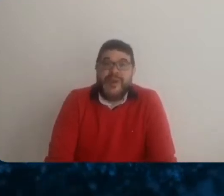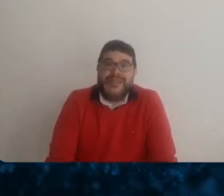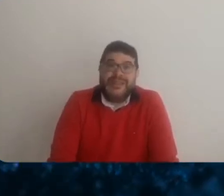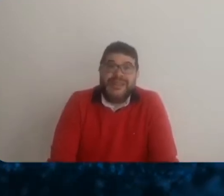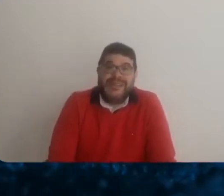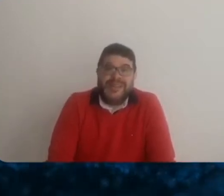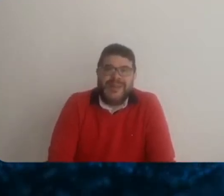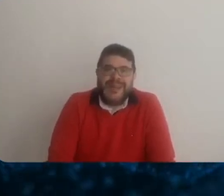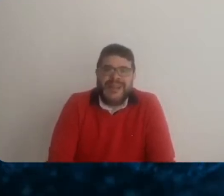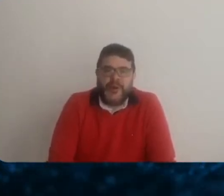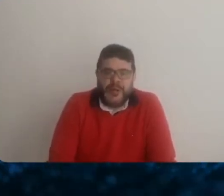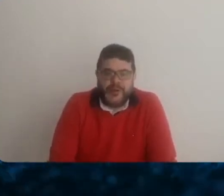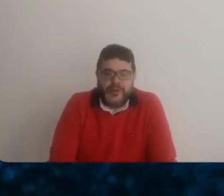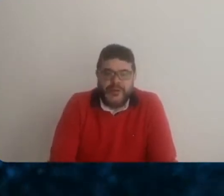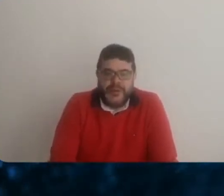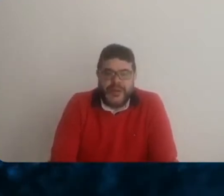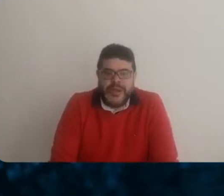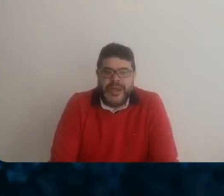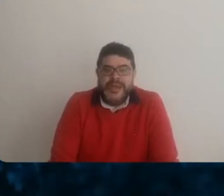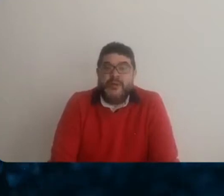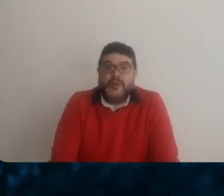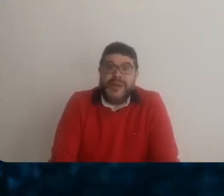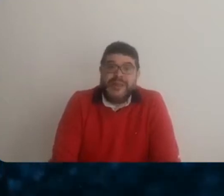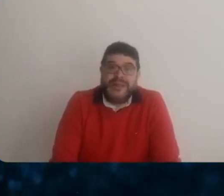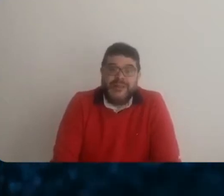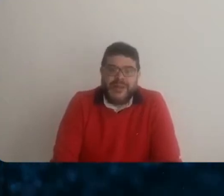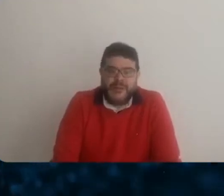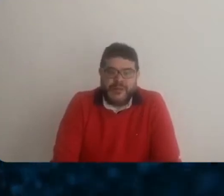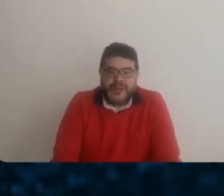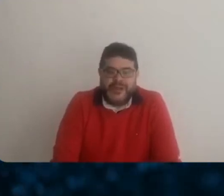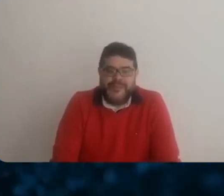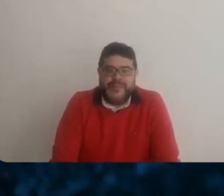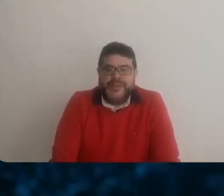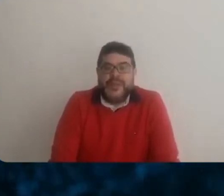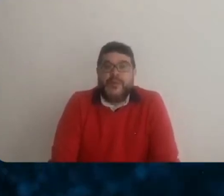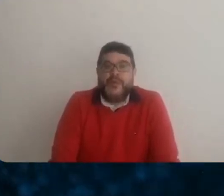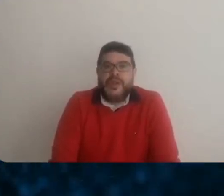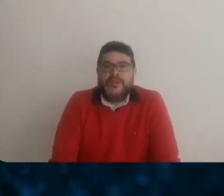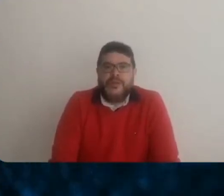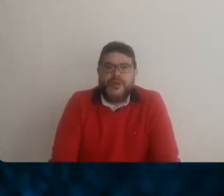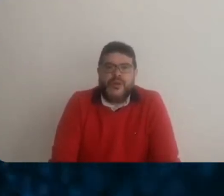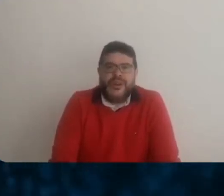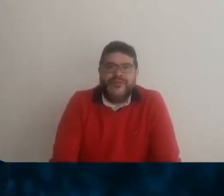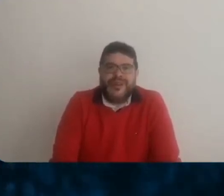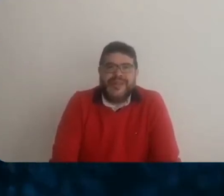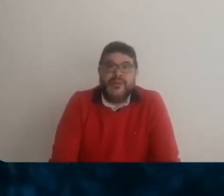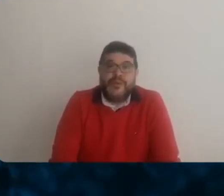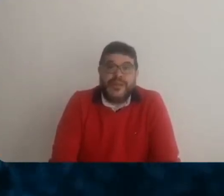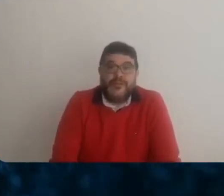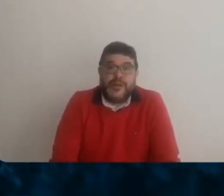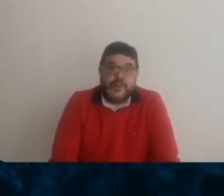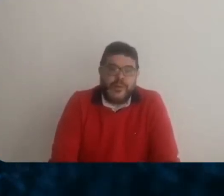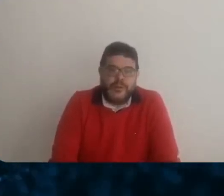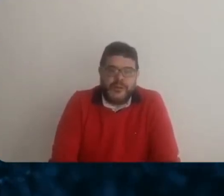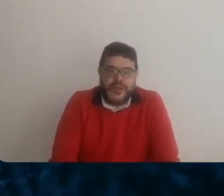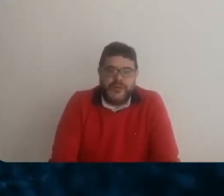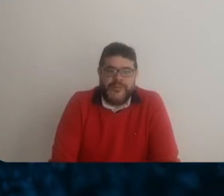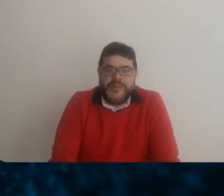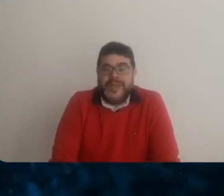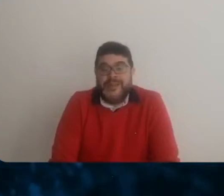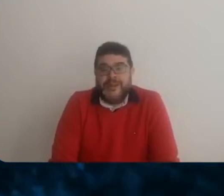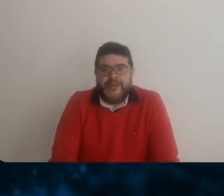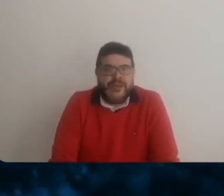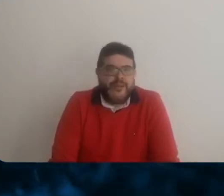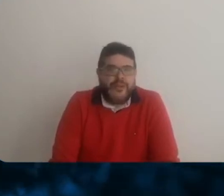de componentes y sistemas hidráulicos y de automatización industrial, incluyendo todo lo referente a Industrias